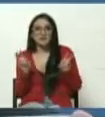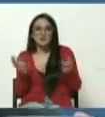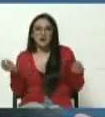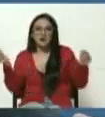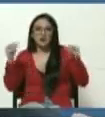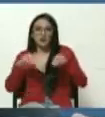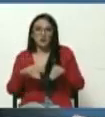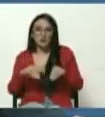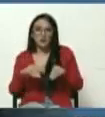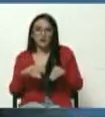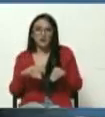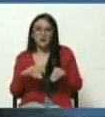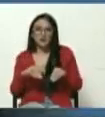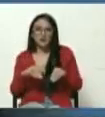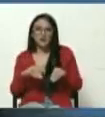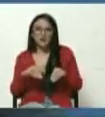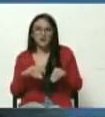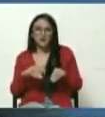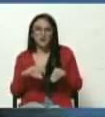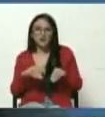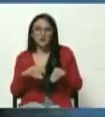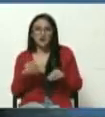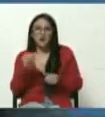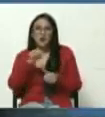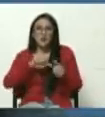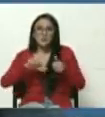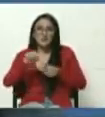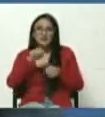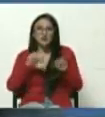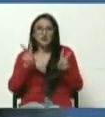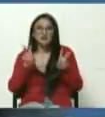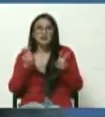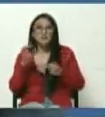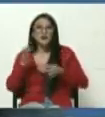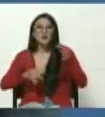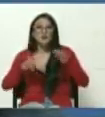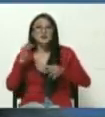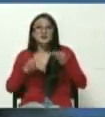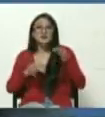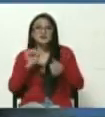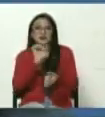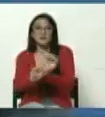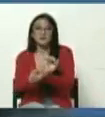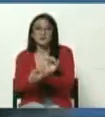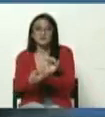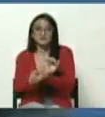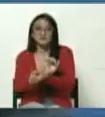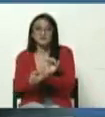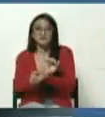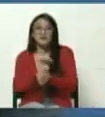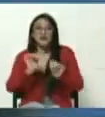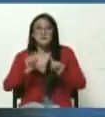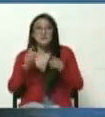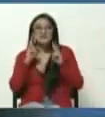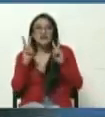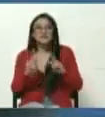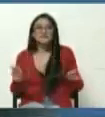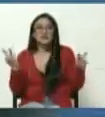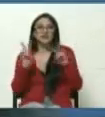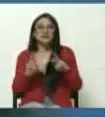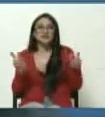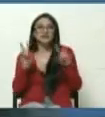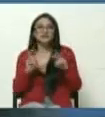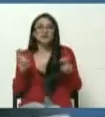acuerdos y de los acuerdos de cooperación en materia de justicia penal, el inicio de una investigación